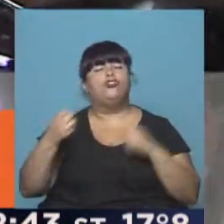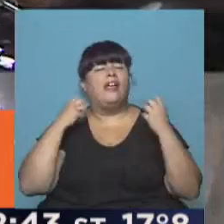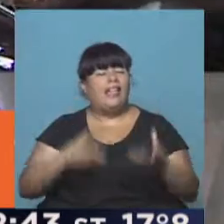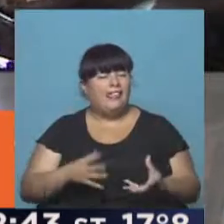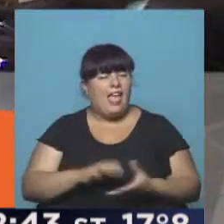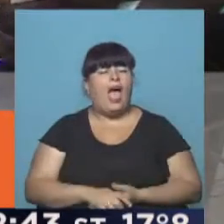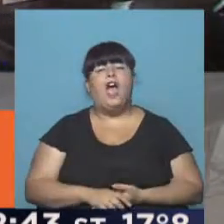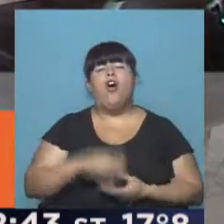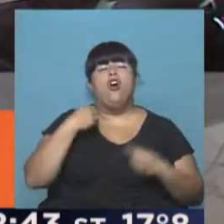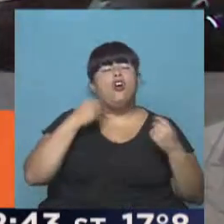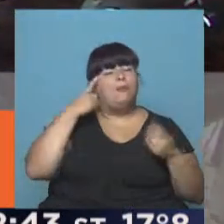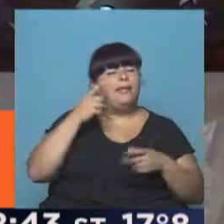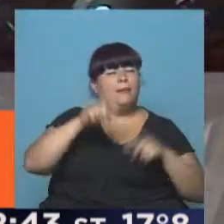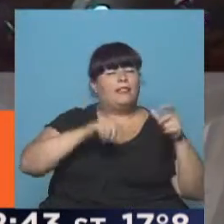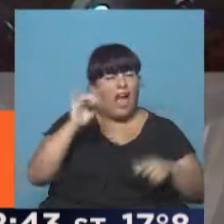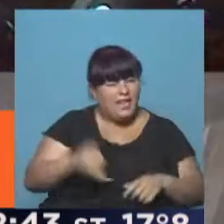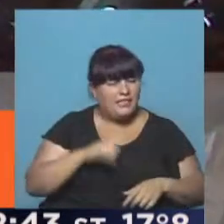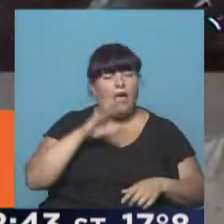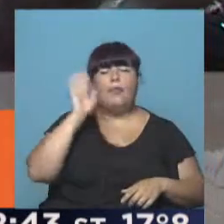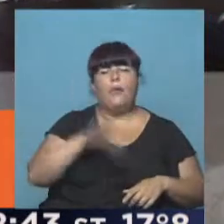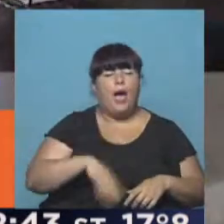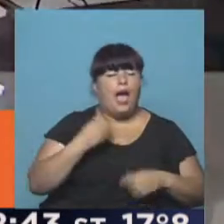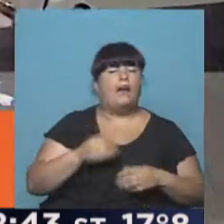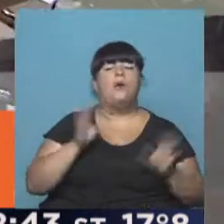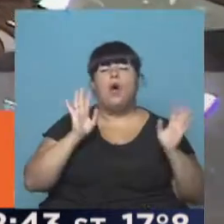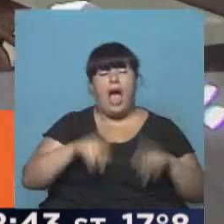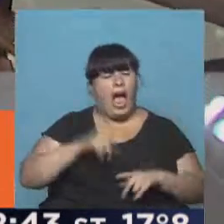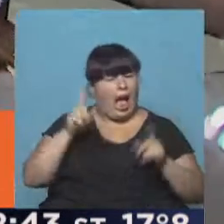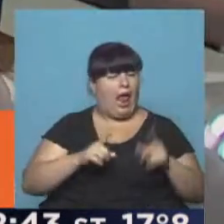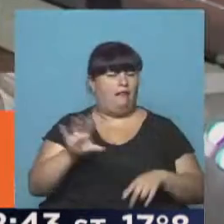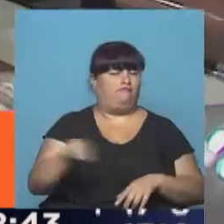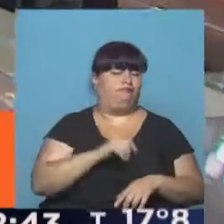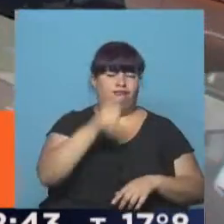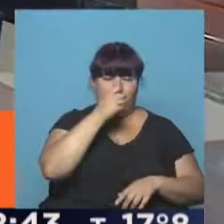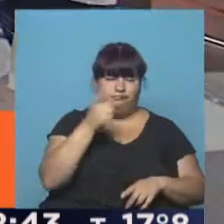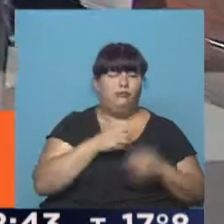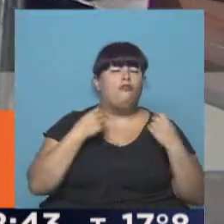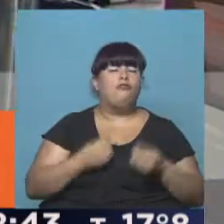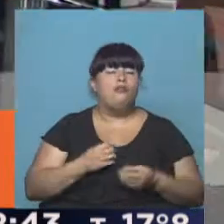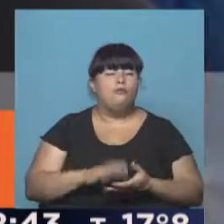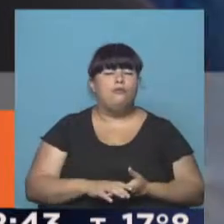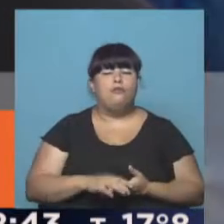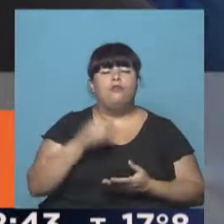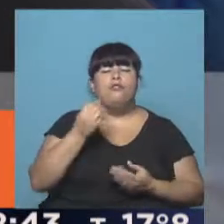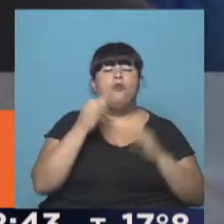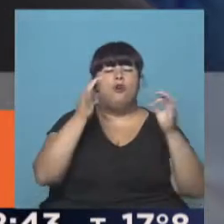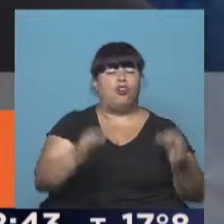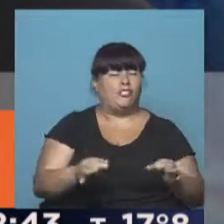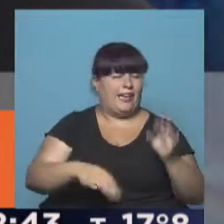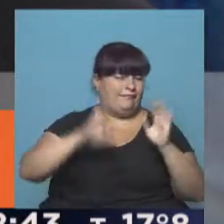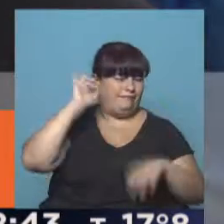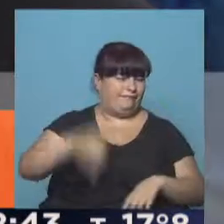funcionando como las toman los vecinos las adoptan las bajan bueno algunas la saltan inmediatamente como llegó es la aplicación por